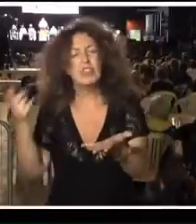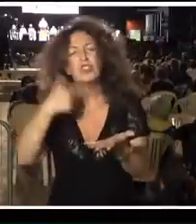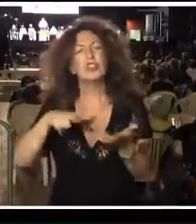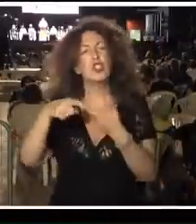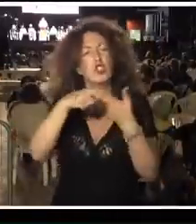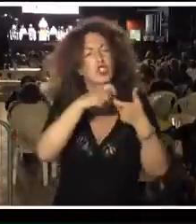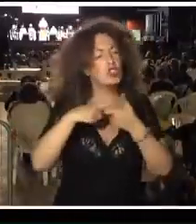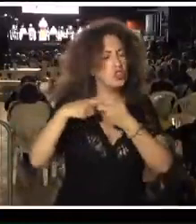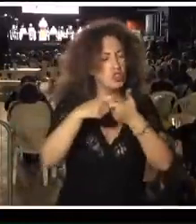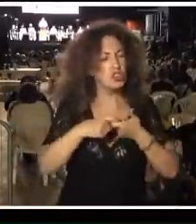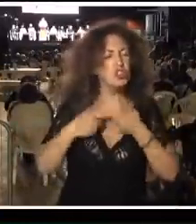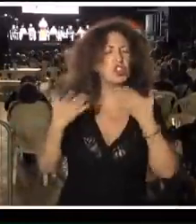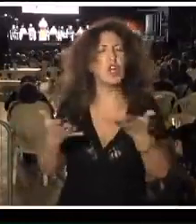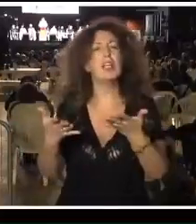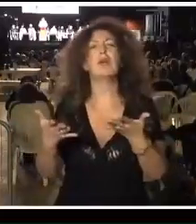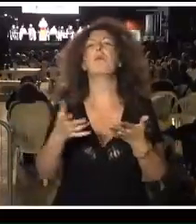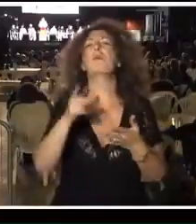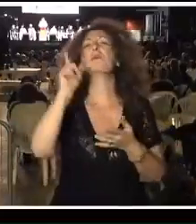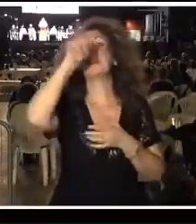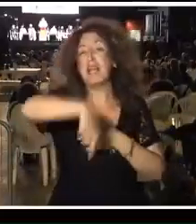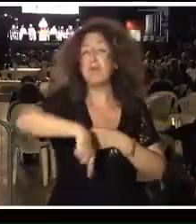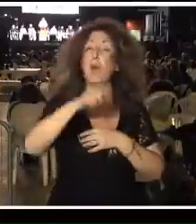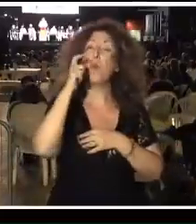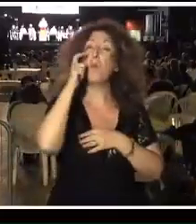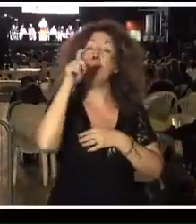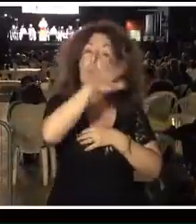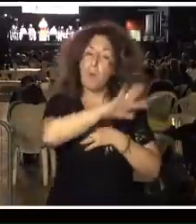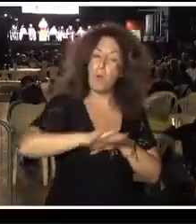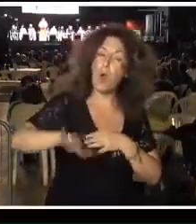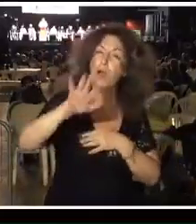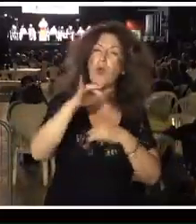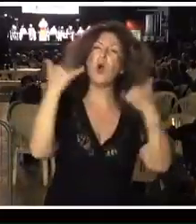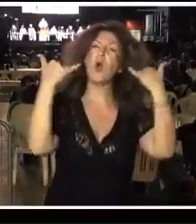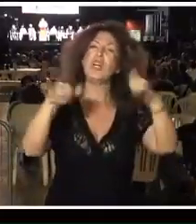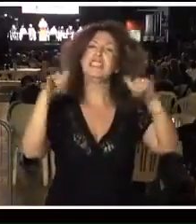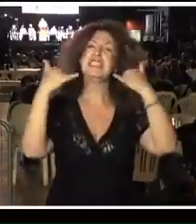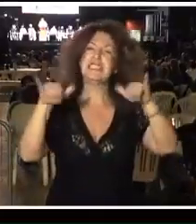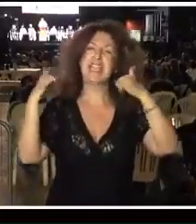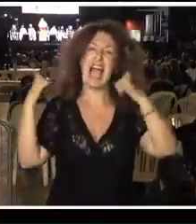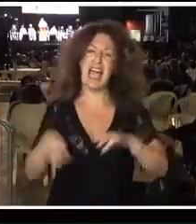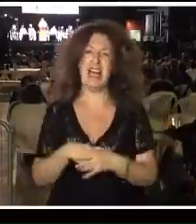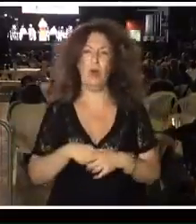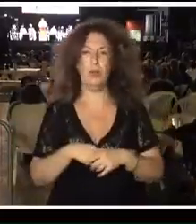lucha del pueblo saharaui hacia su independencia y su libertad.